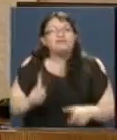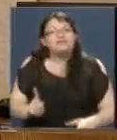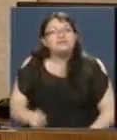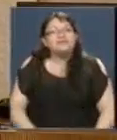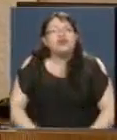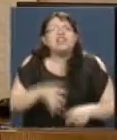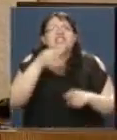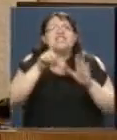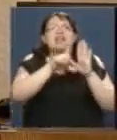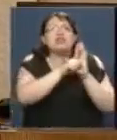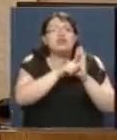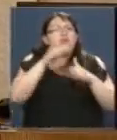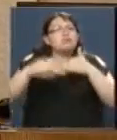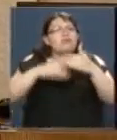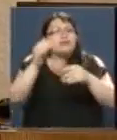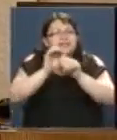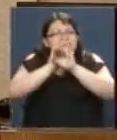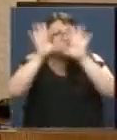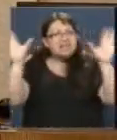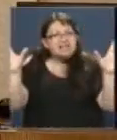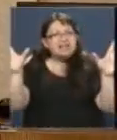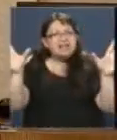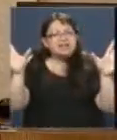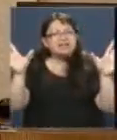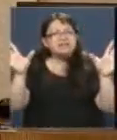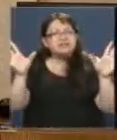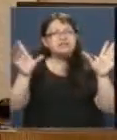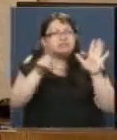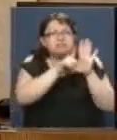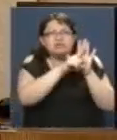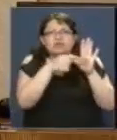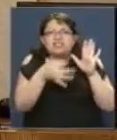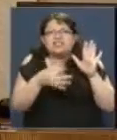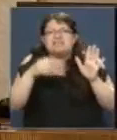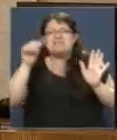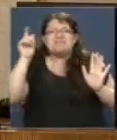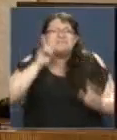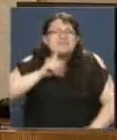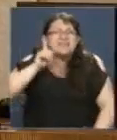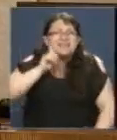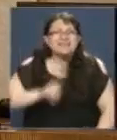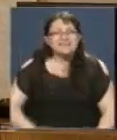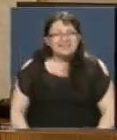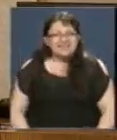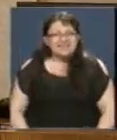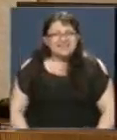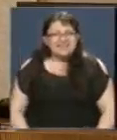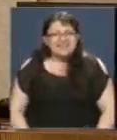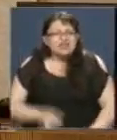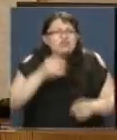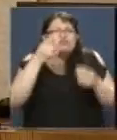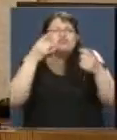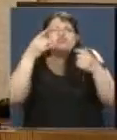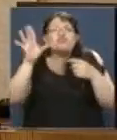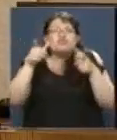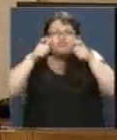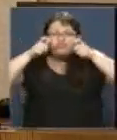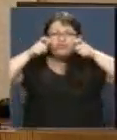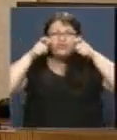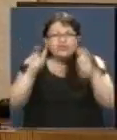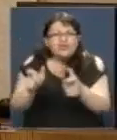un claro avance. Con esta ley, pamplinas, pura represión y